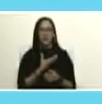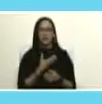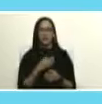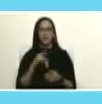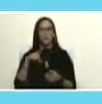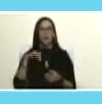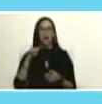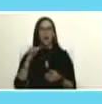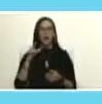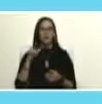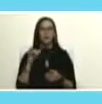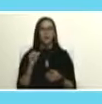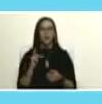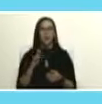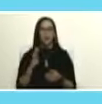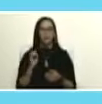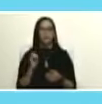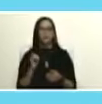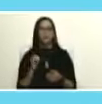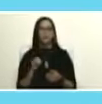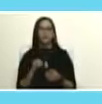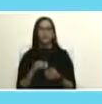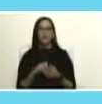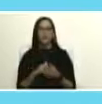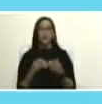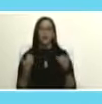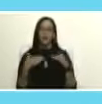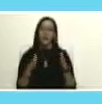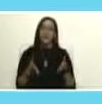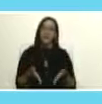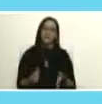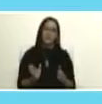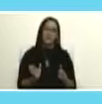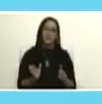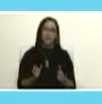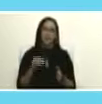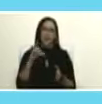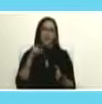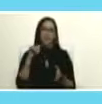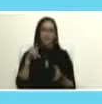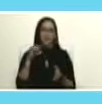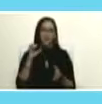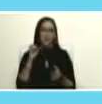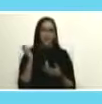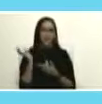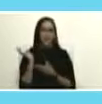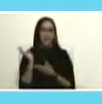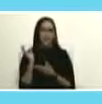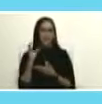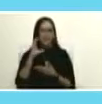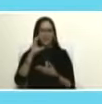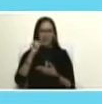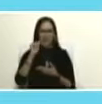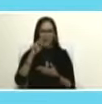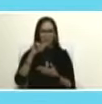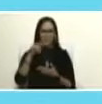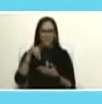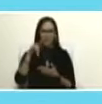Figueroa, alcalde de Ejido, aunque nació en Caripel, Guácharo. Caripito, es de Caripito.